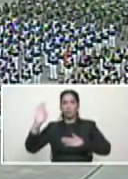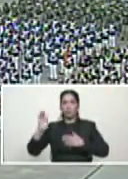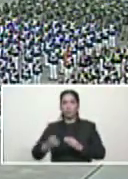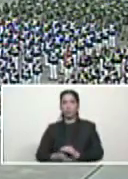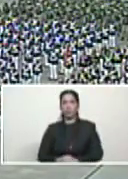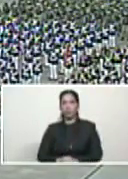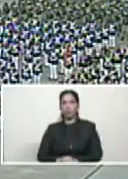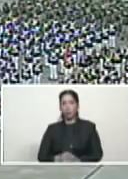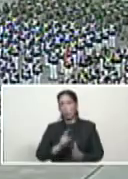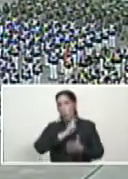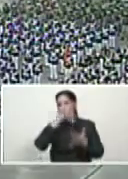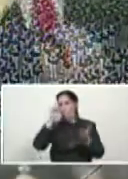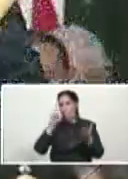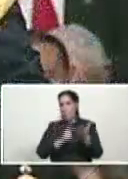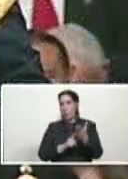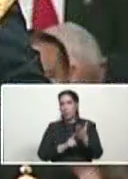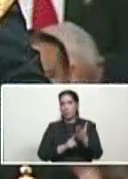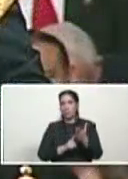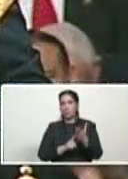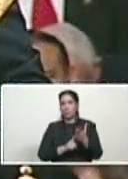tan completo